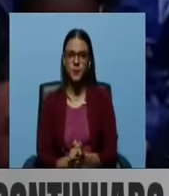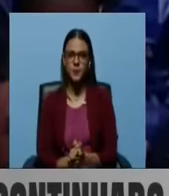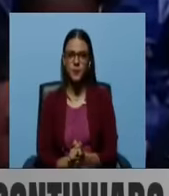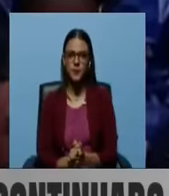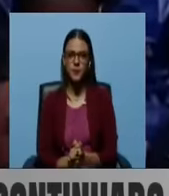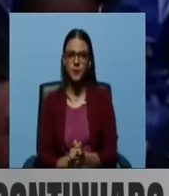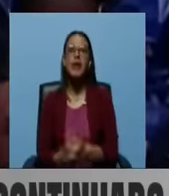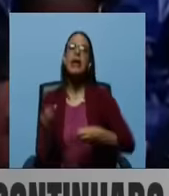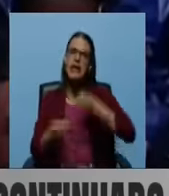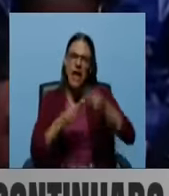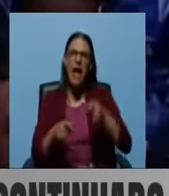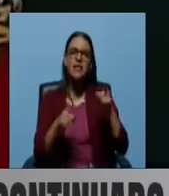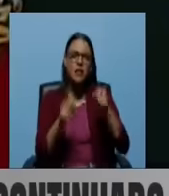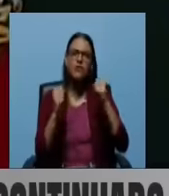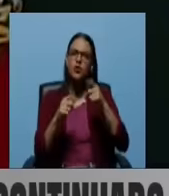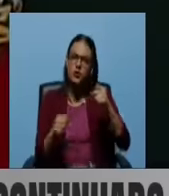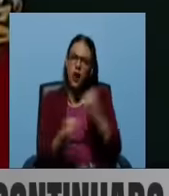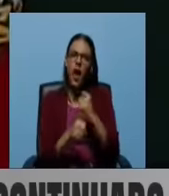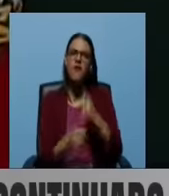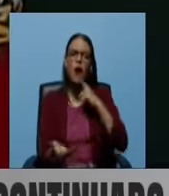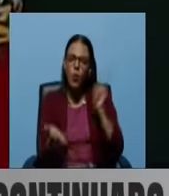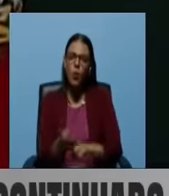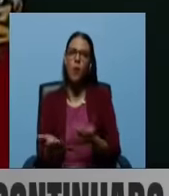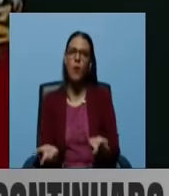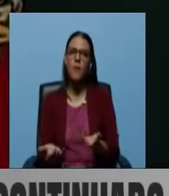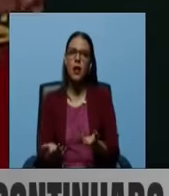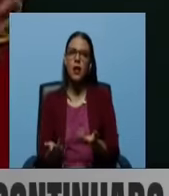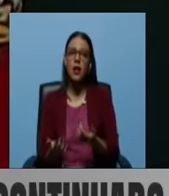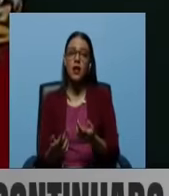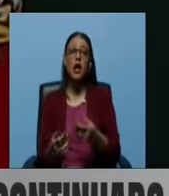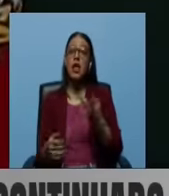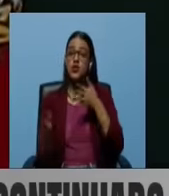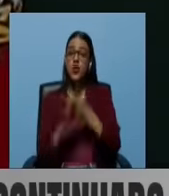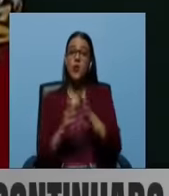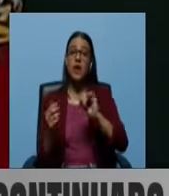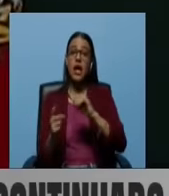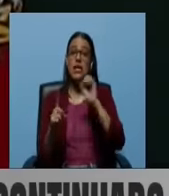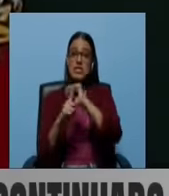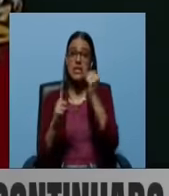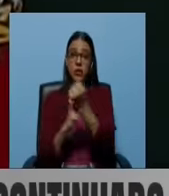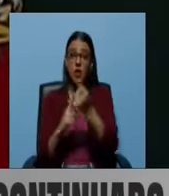y están haciendo su trabajo. En los últimos actos de violencia